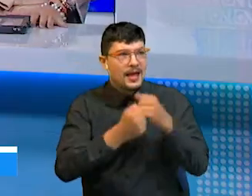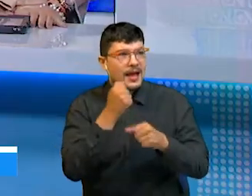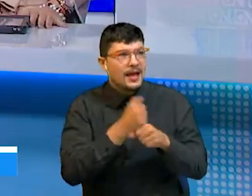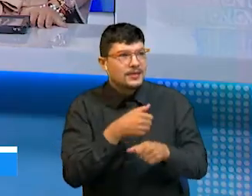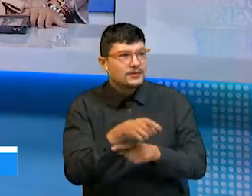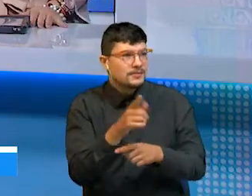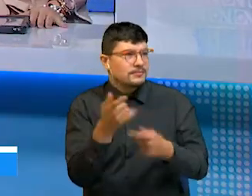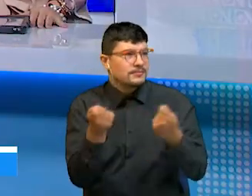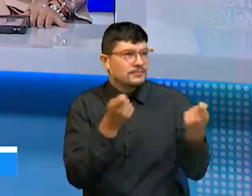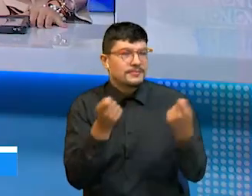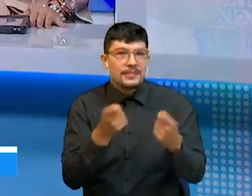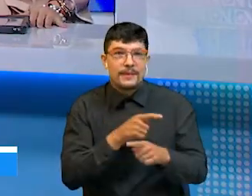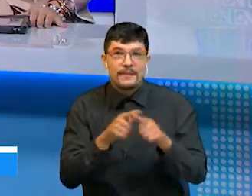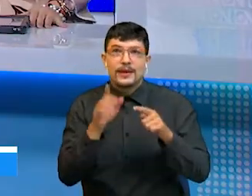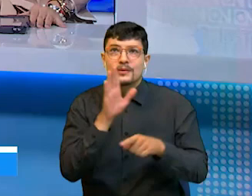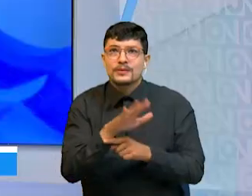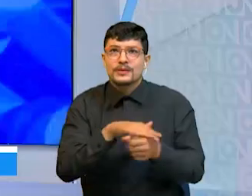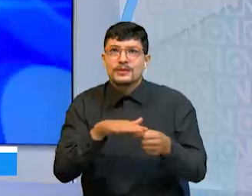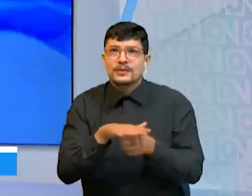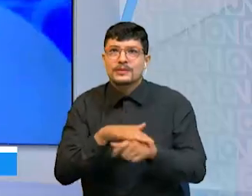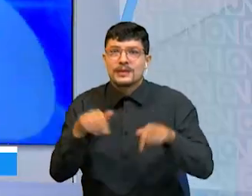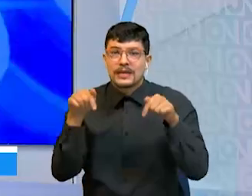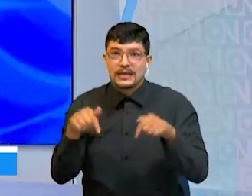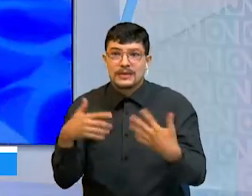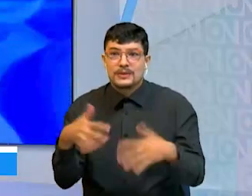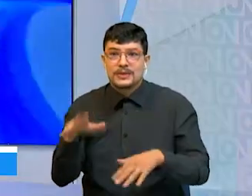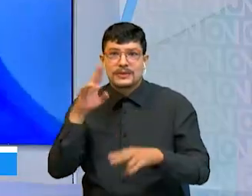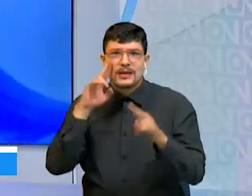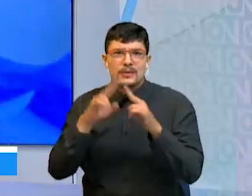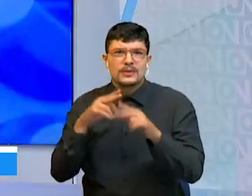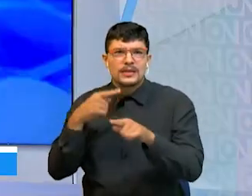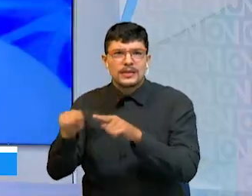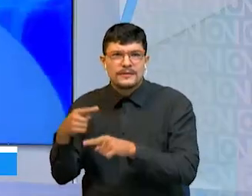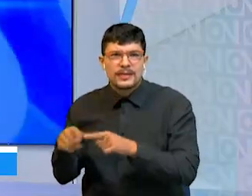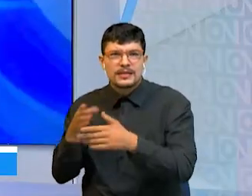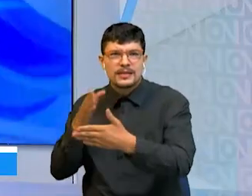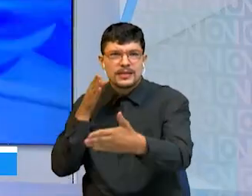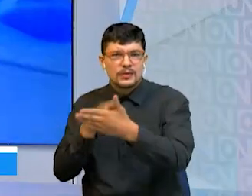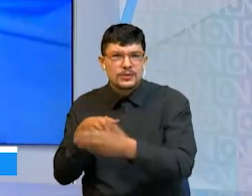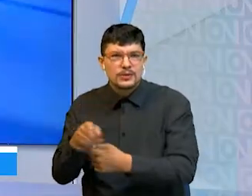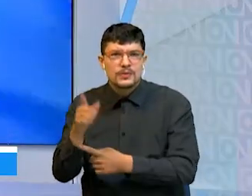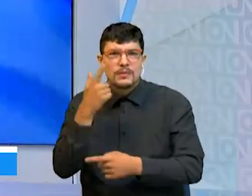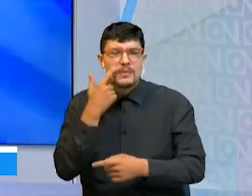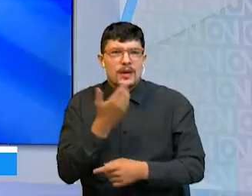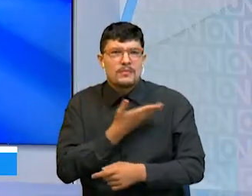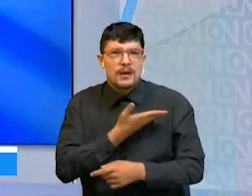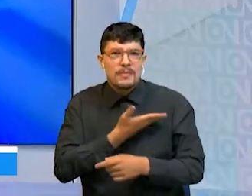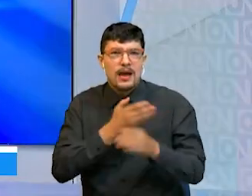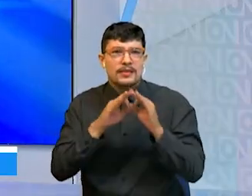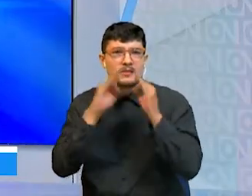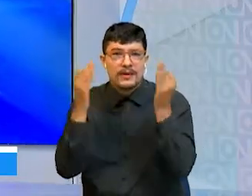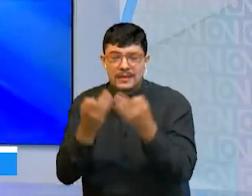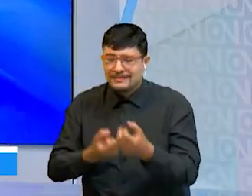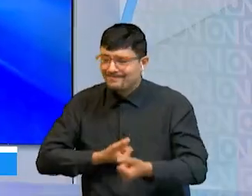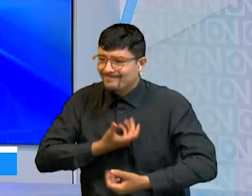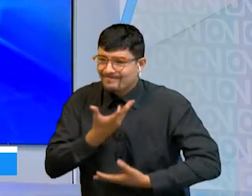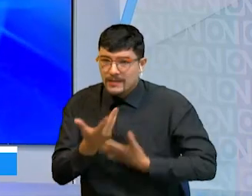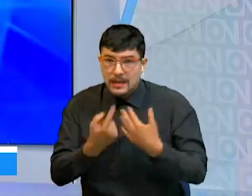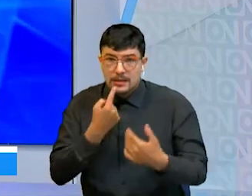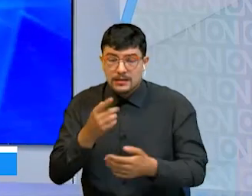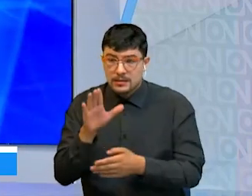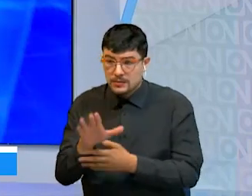las autoridades. Pues este hecho ha llevado a que se conozcan múltiples denuncias de padres de familia en donde expresan que sus hijas están